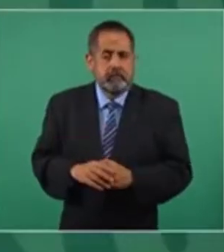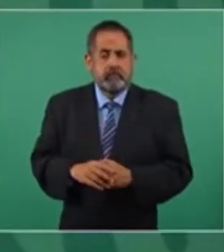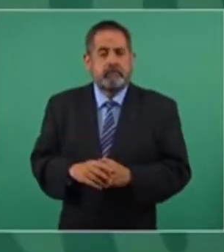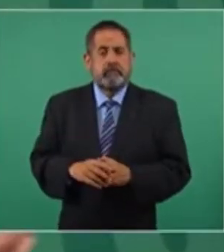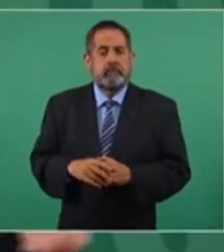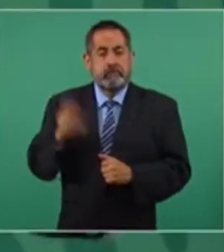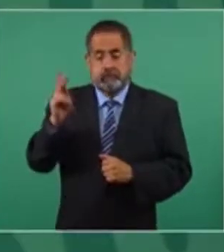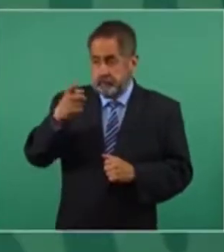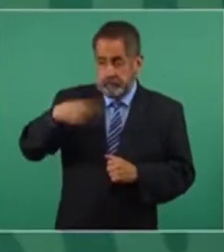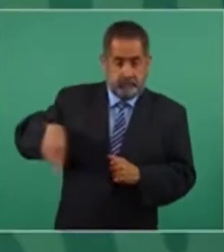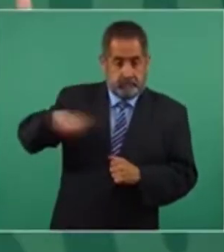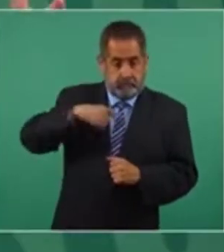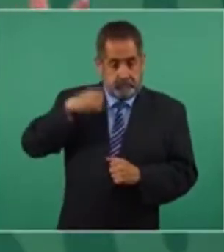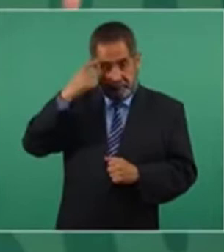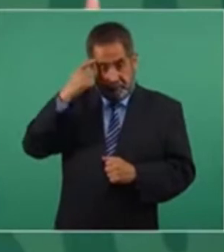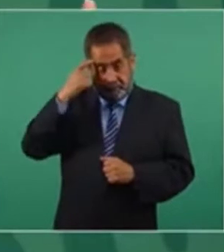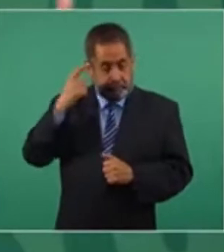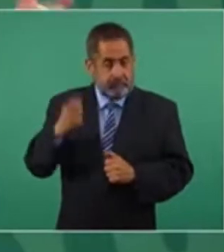Pero